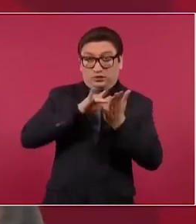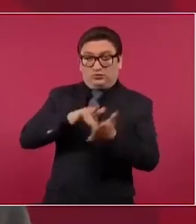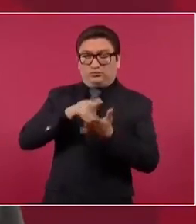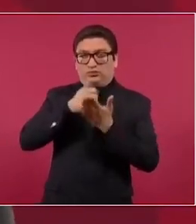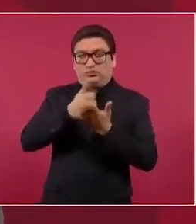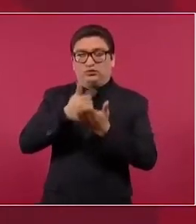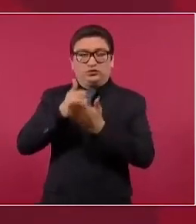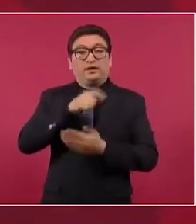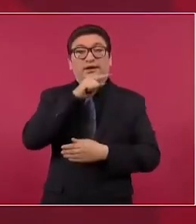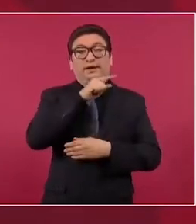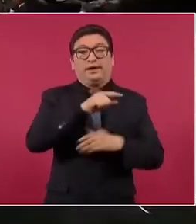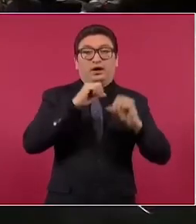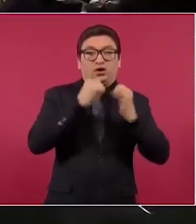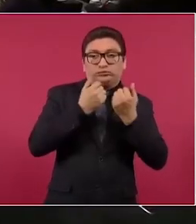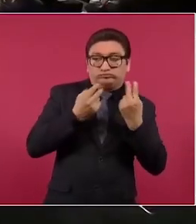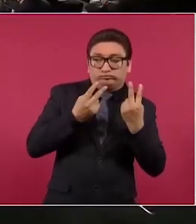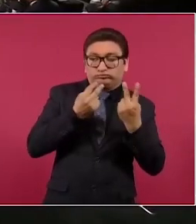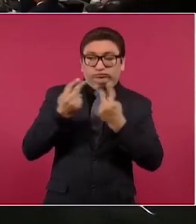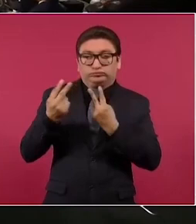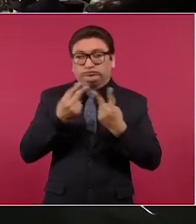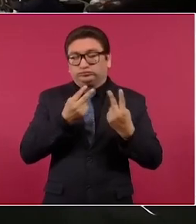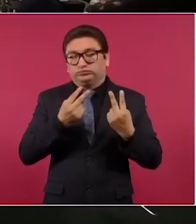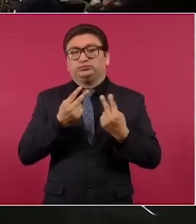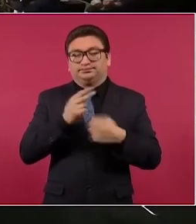están pendientes